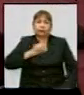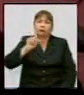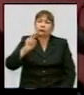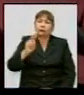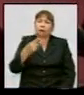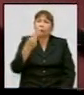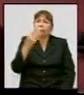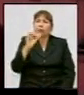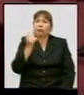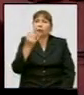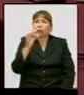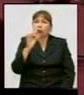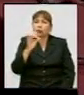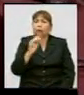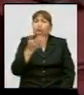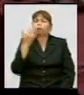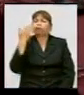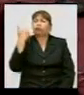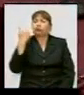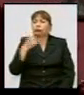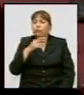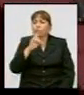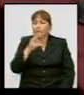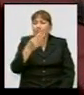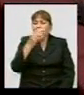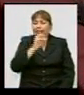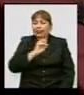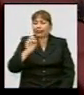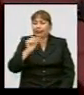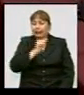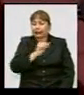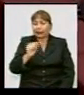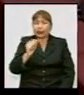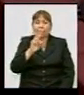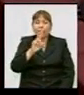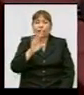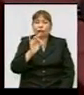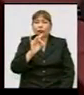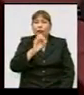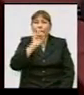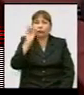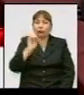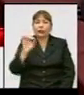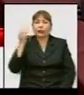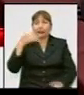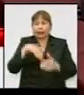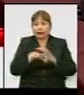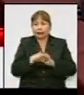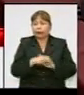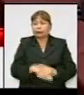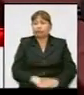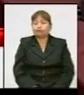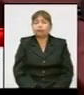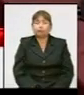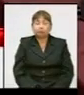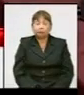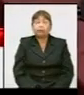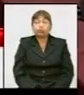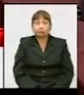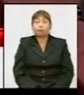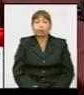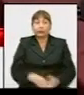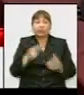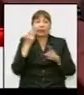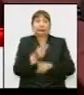el 73% fueron de agentes externos, el 28% de agentes internos. Eso es un número de